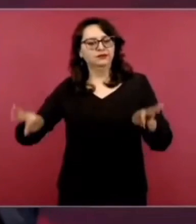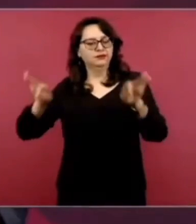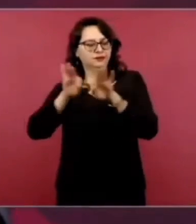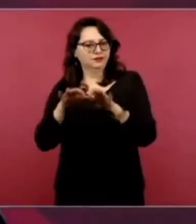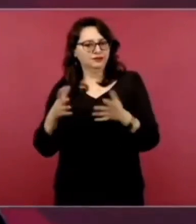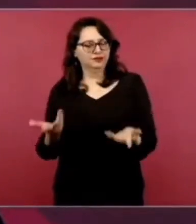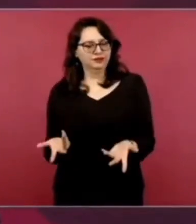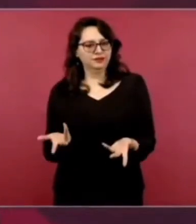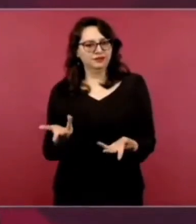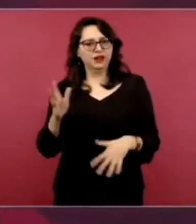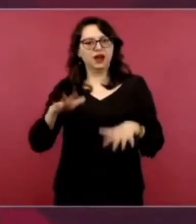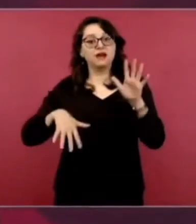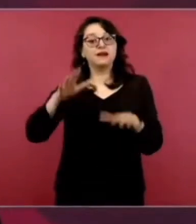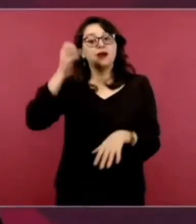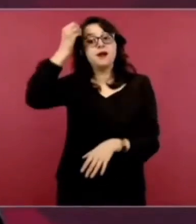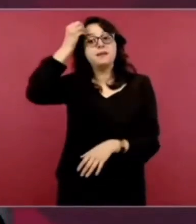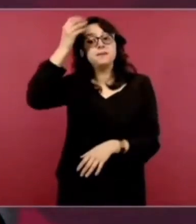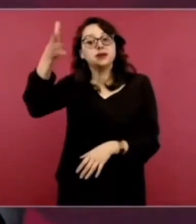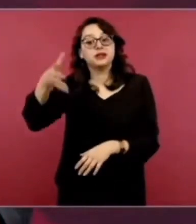hacen